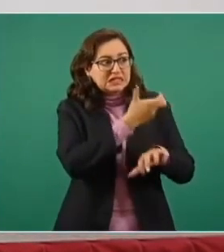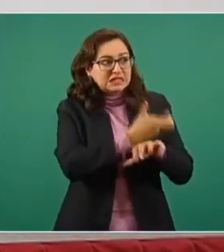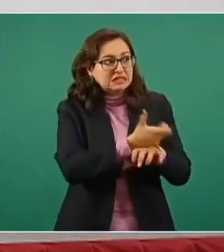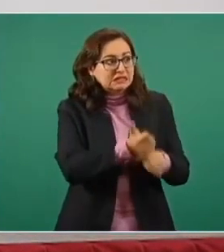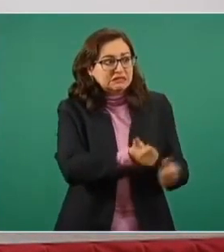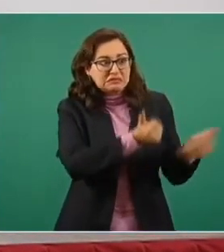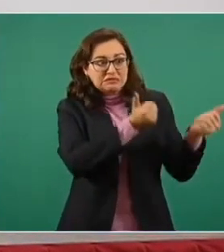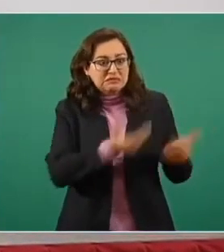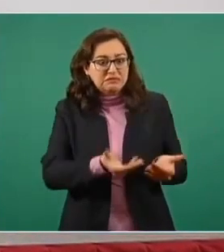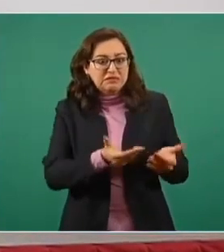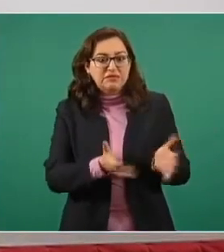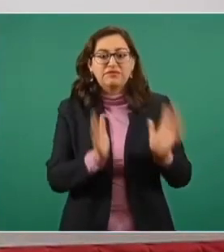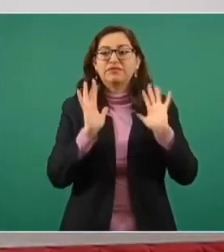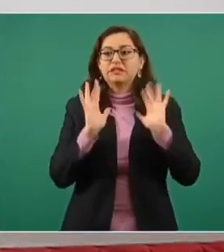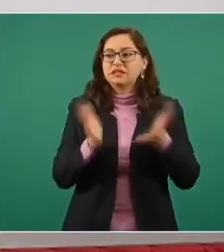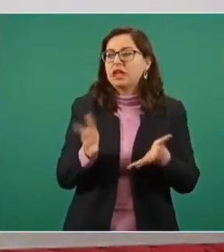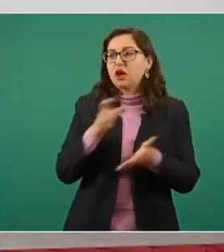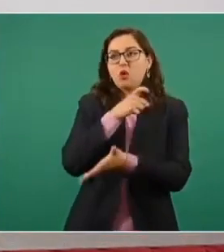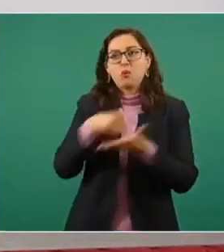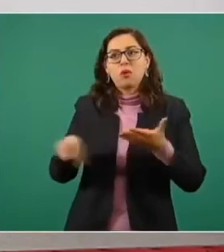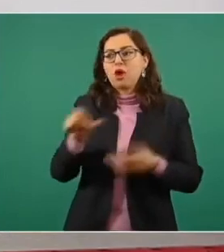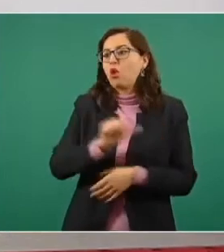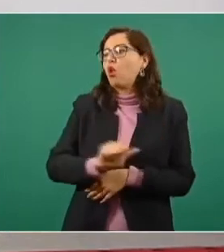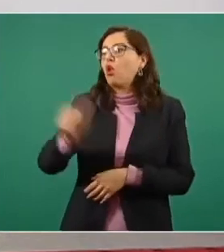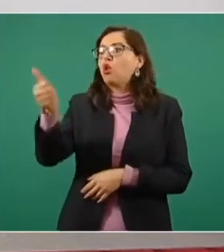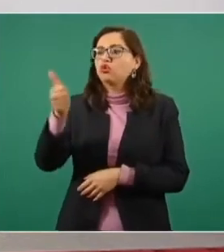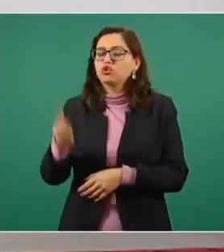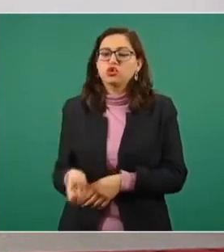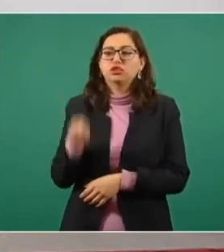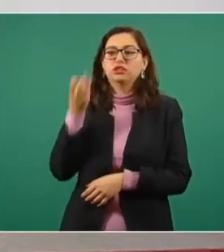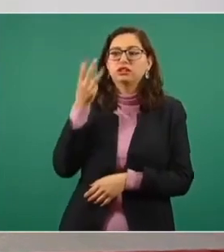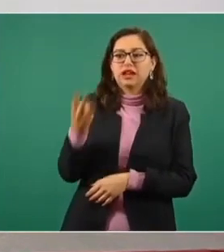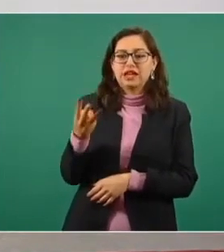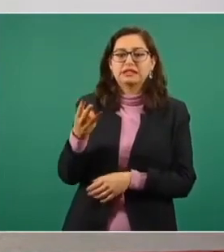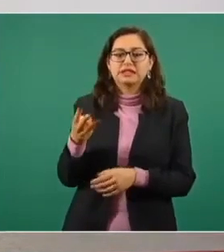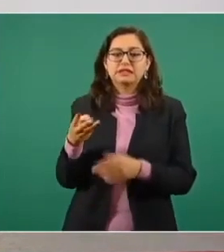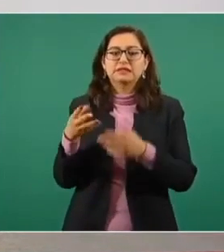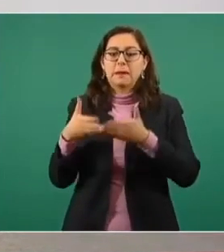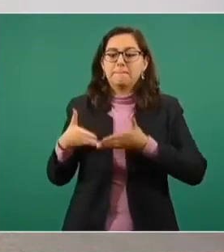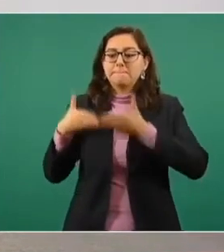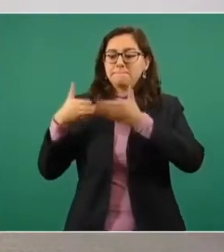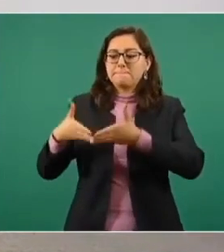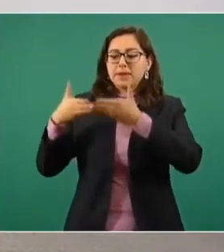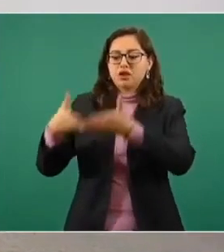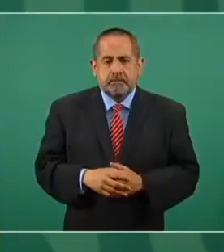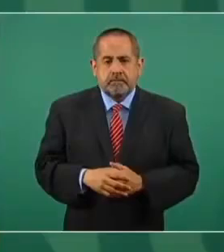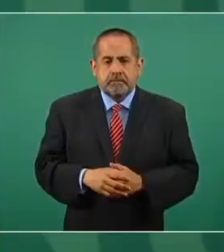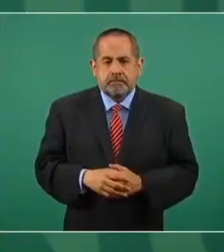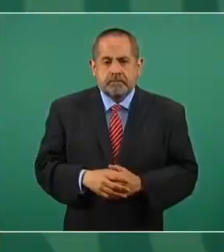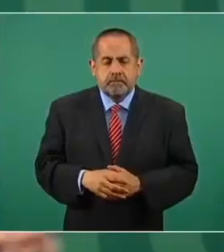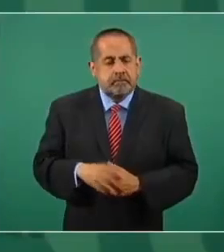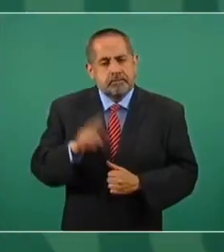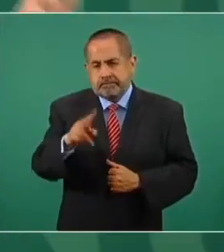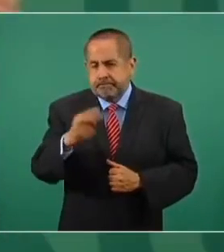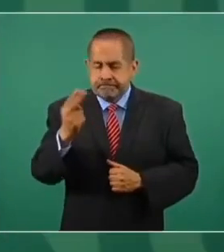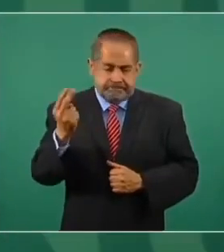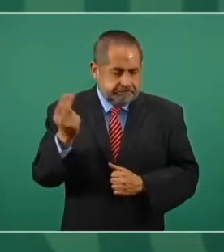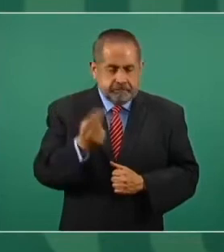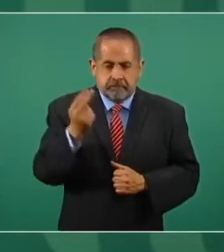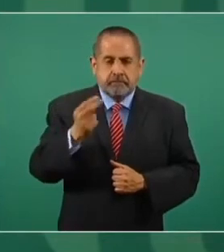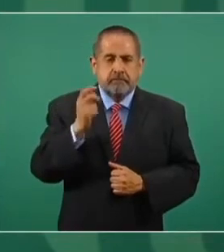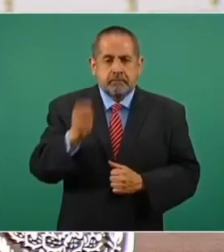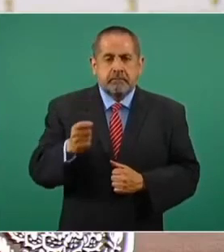Se han comprado ya 3 barcos de gas licuado, se van a comprar posiblemente más.